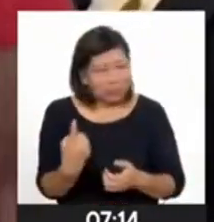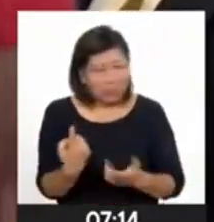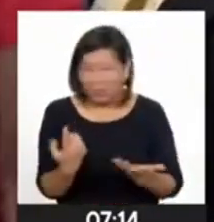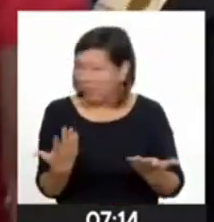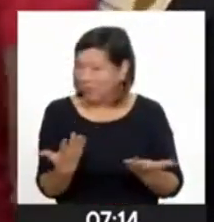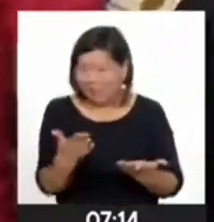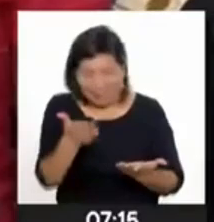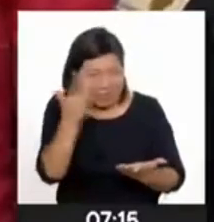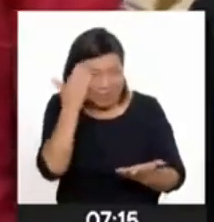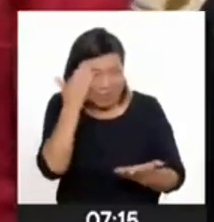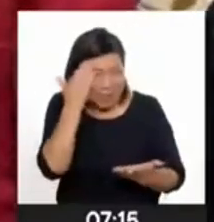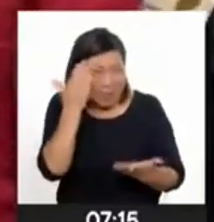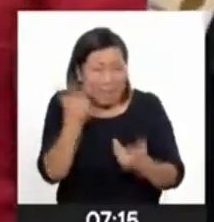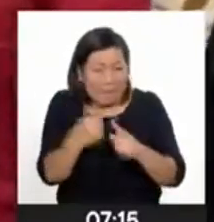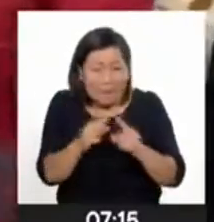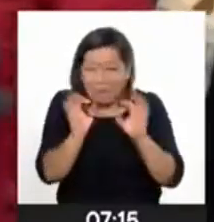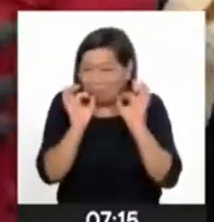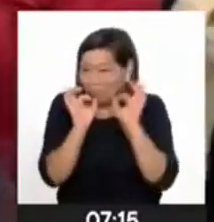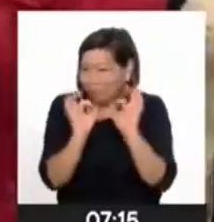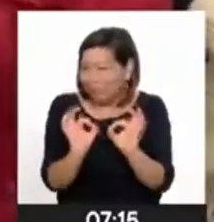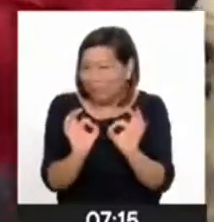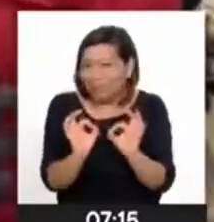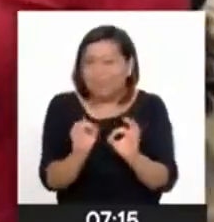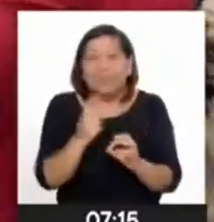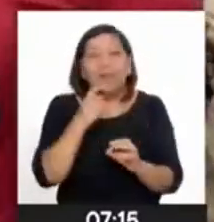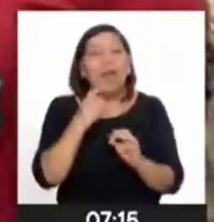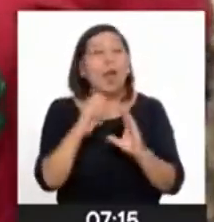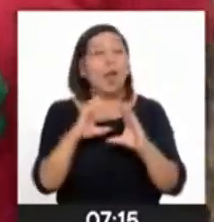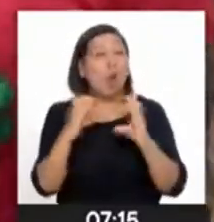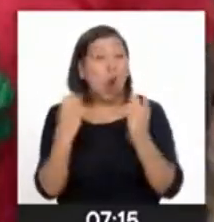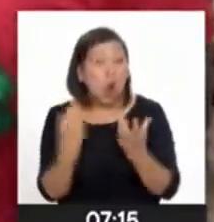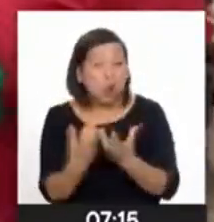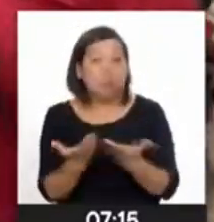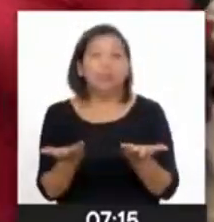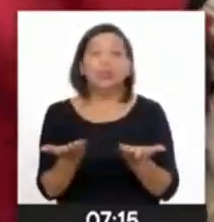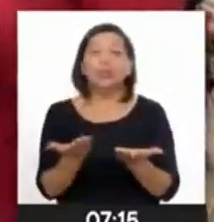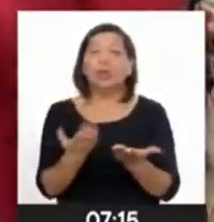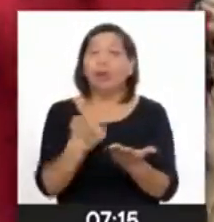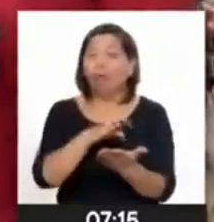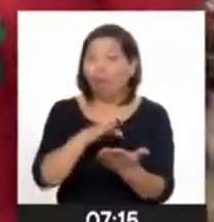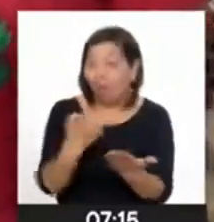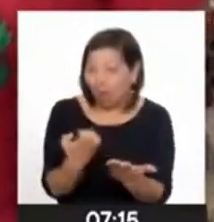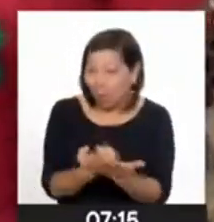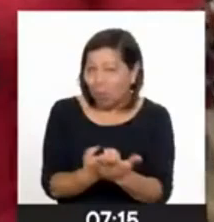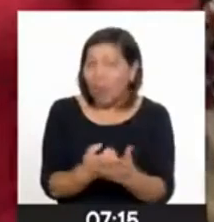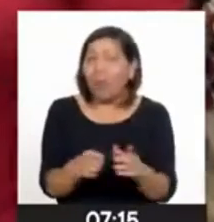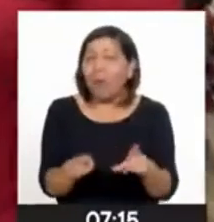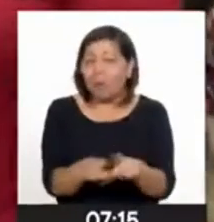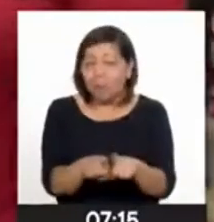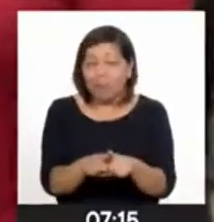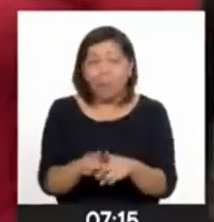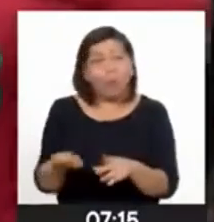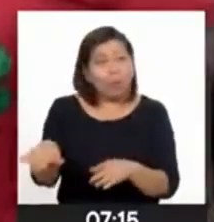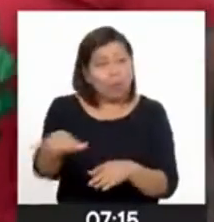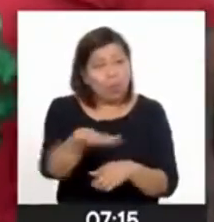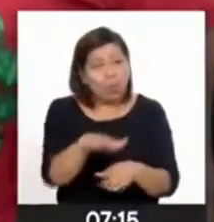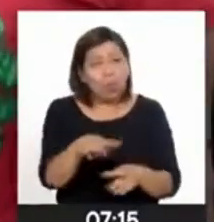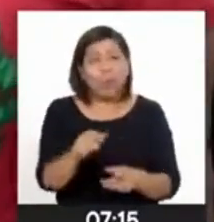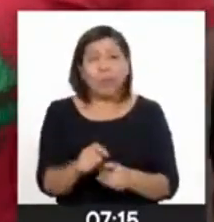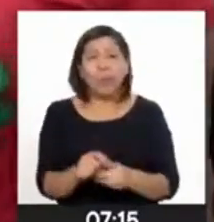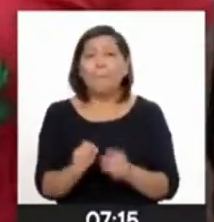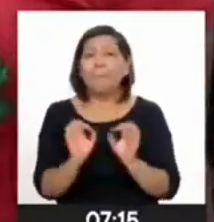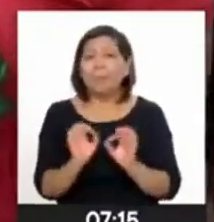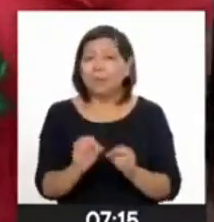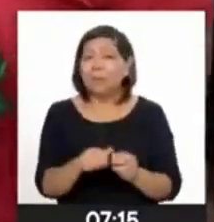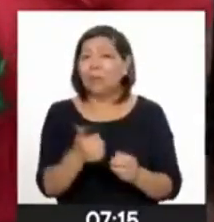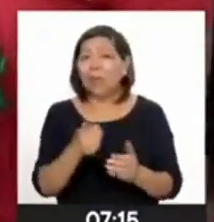como ustedes ven, creo que es de la foto perfecta. Legislativo, el ejecutivo, el gobierno local, pero la sociedad civil sobre todo y otras